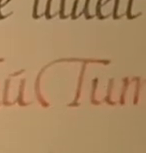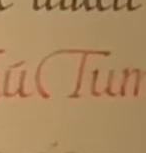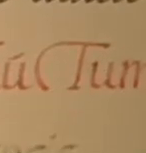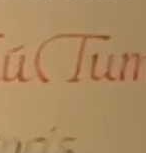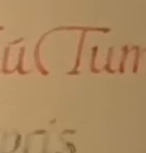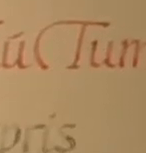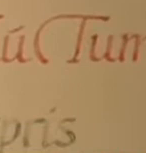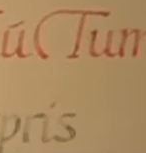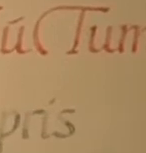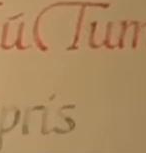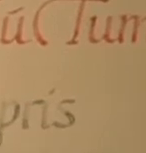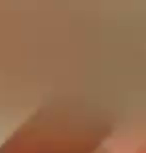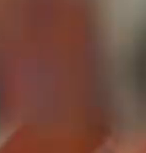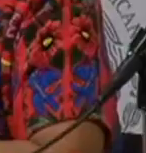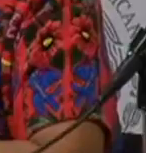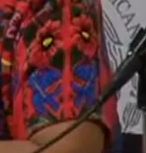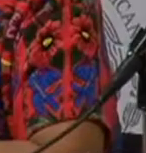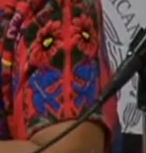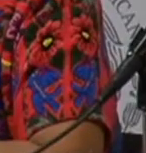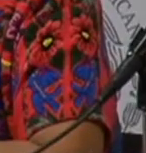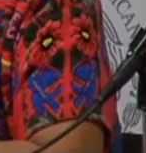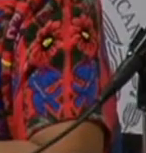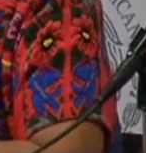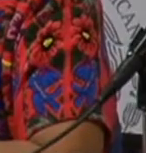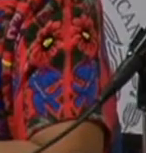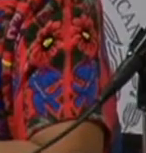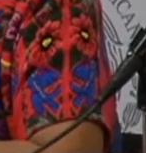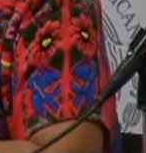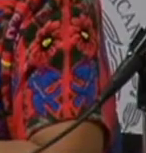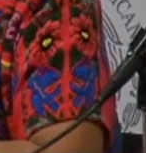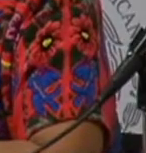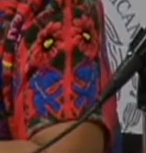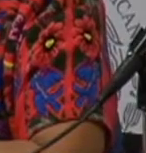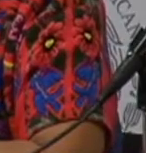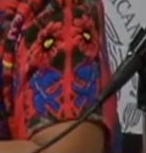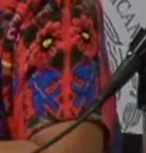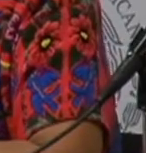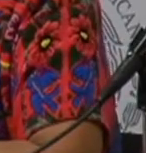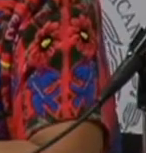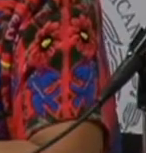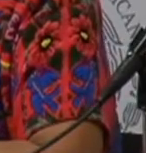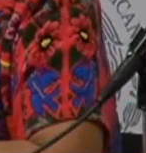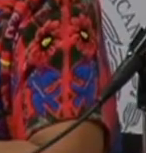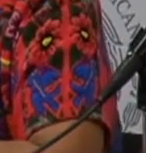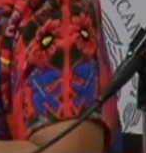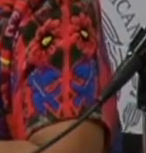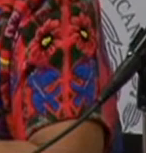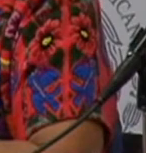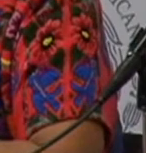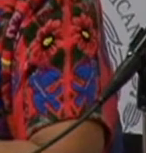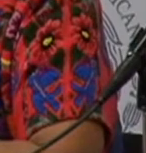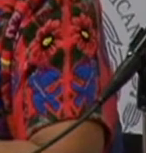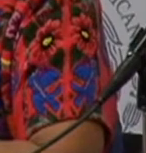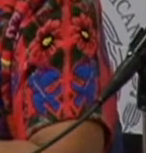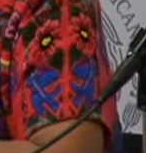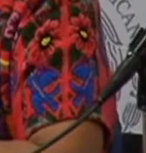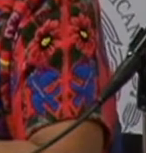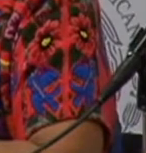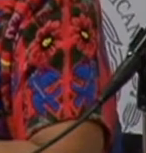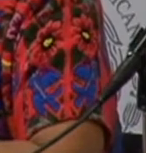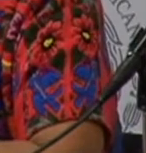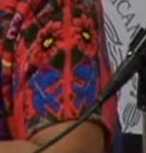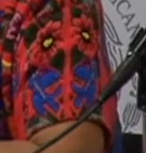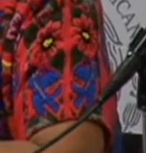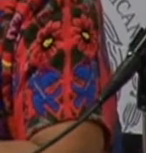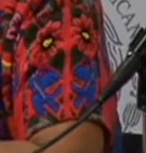continente americano y el mundo. Tocó la lucha más cruenta, más difícil, en la carencia